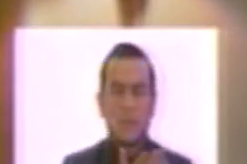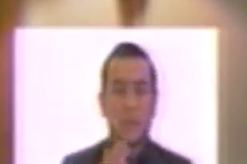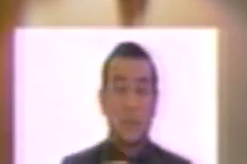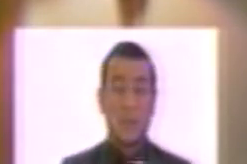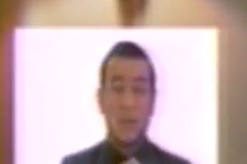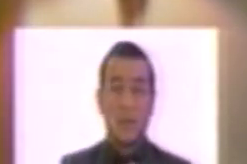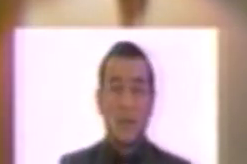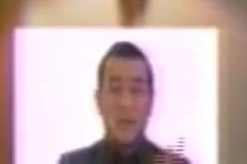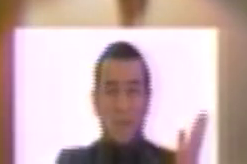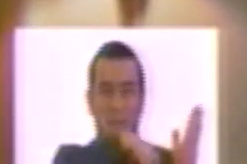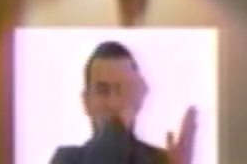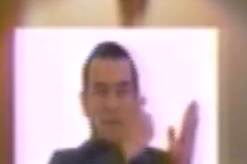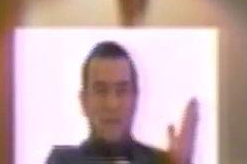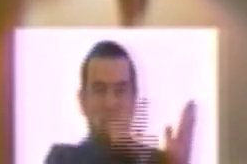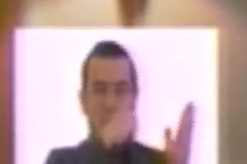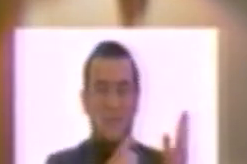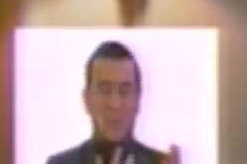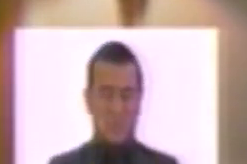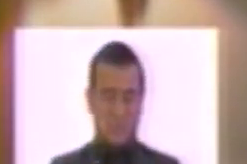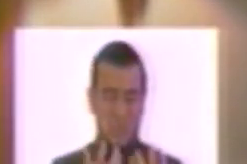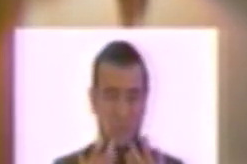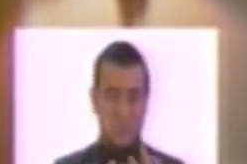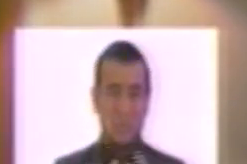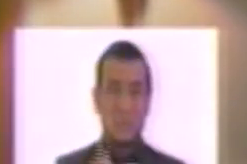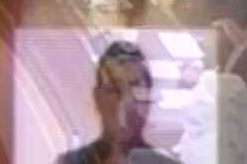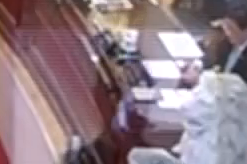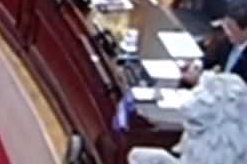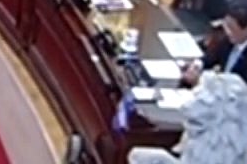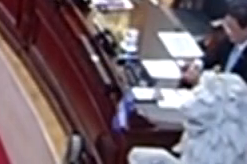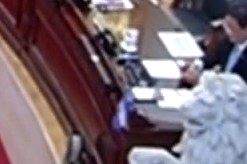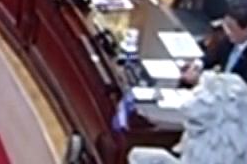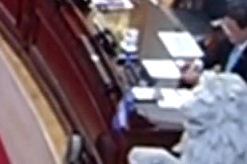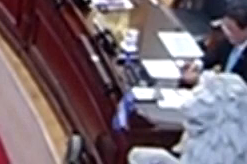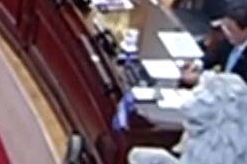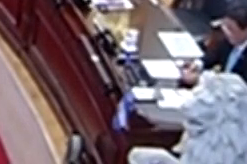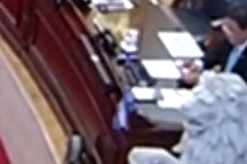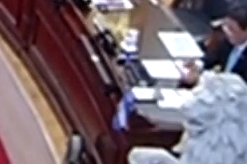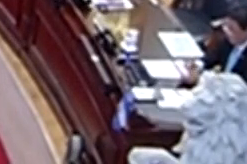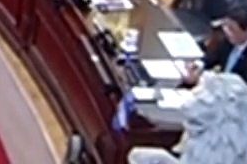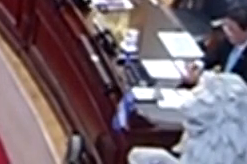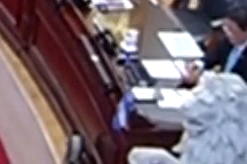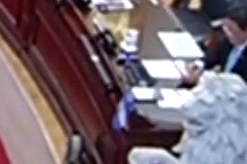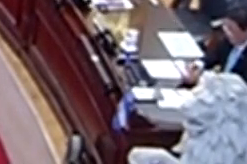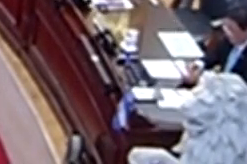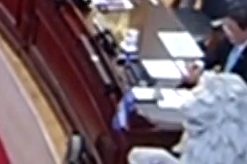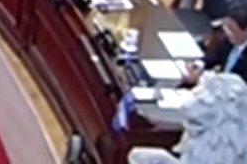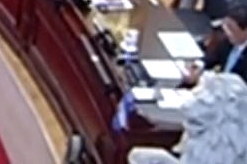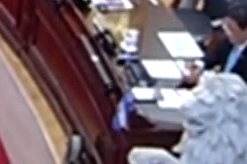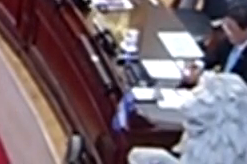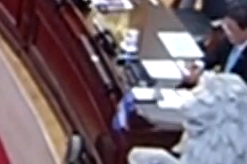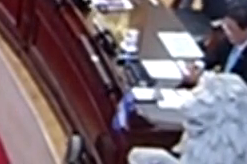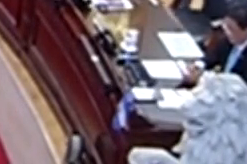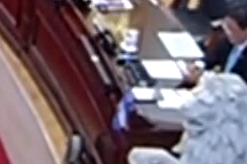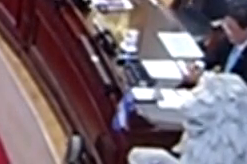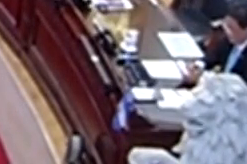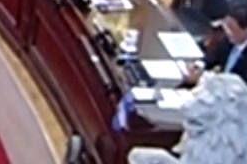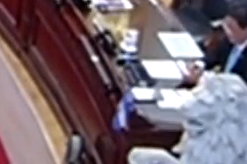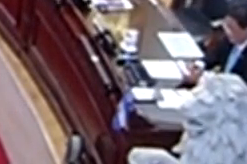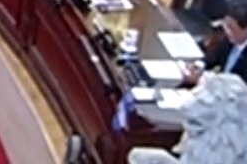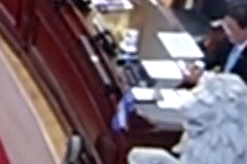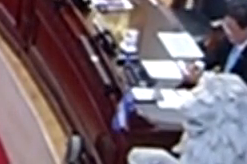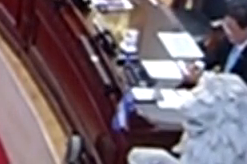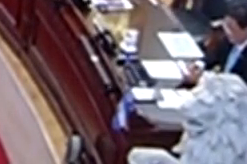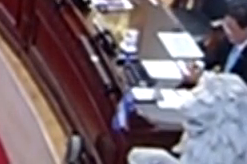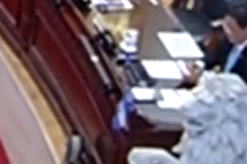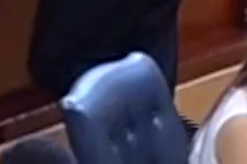Hemos trasladado miles de reos para que no puedan coordinar sus estructuras internas. Aprovechó nuevamente para hacer un llamado a los diputados de la Asamblea Legislativa.